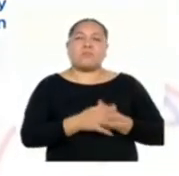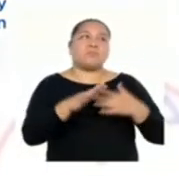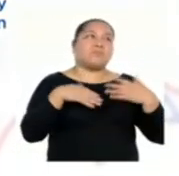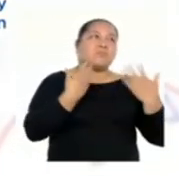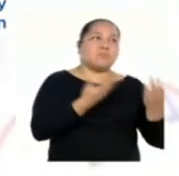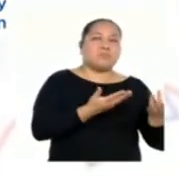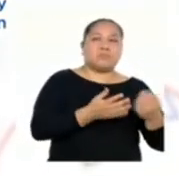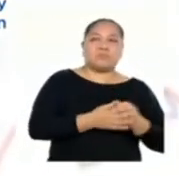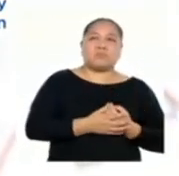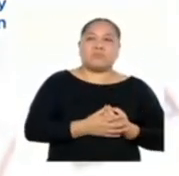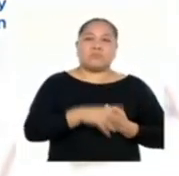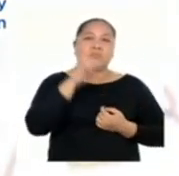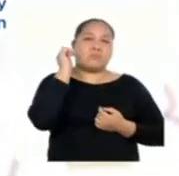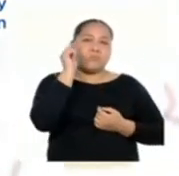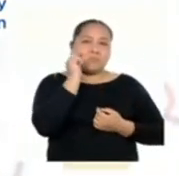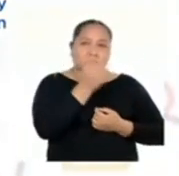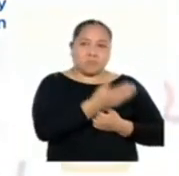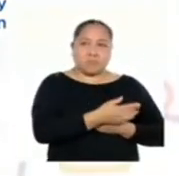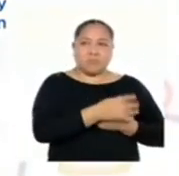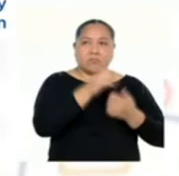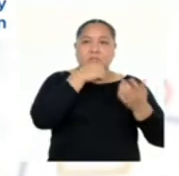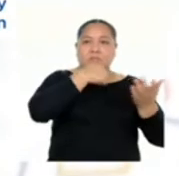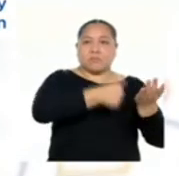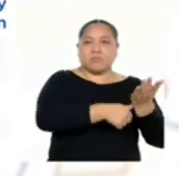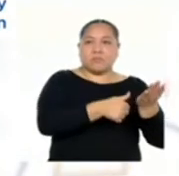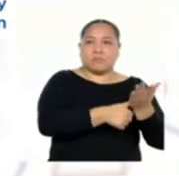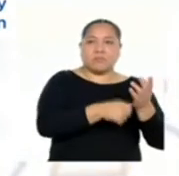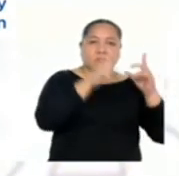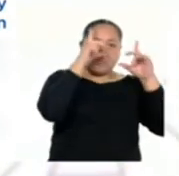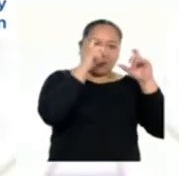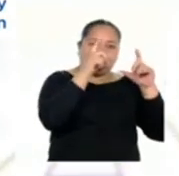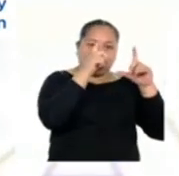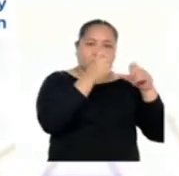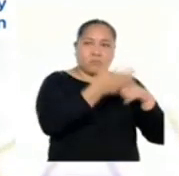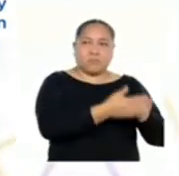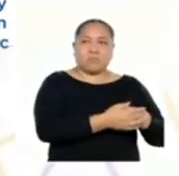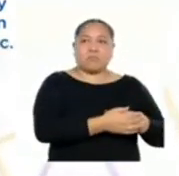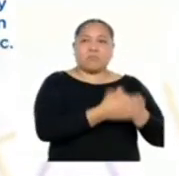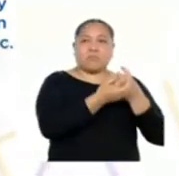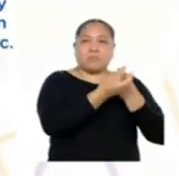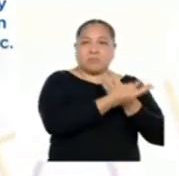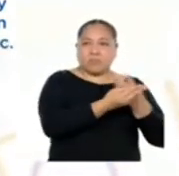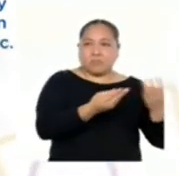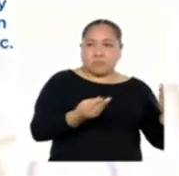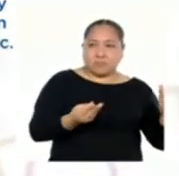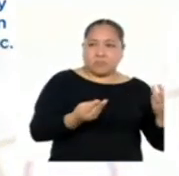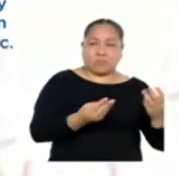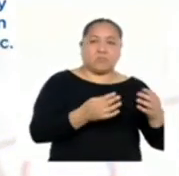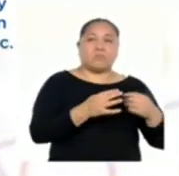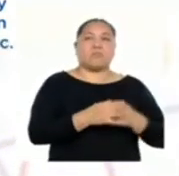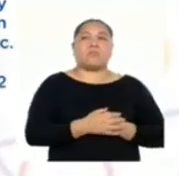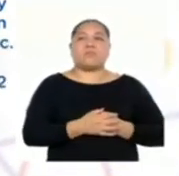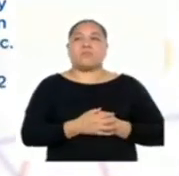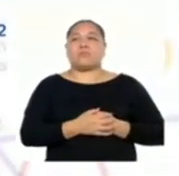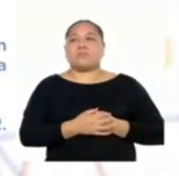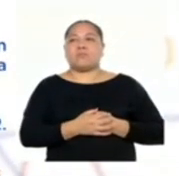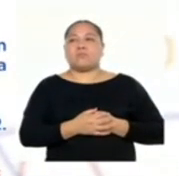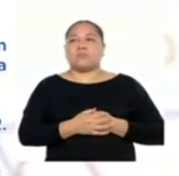Pueden ser testimonios, cartas, fotografías, restos, etc.